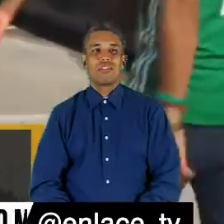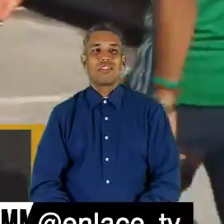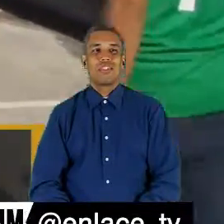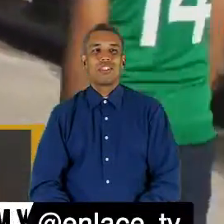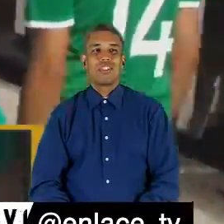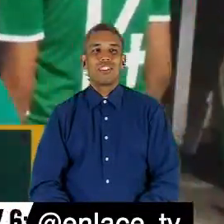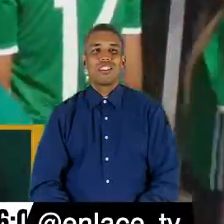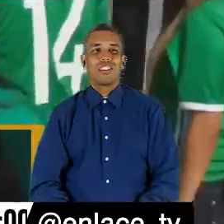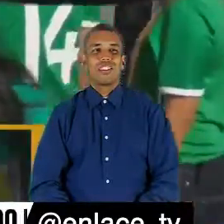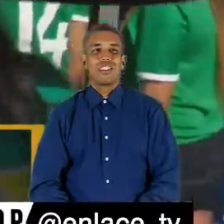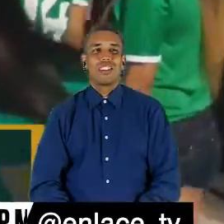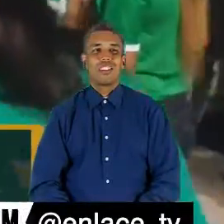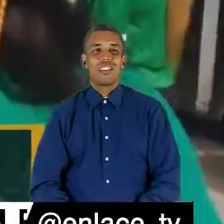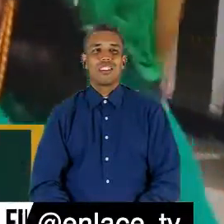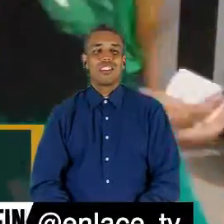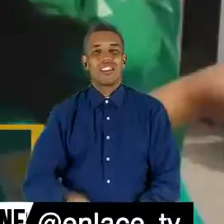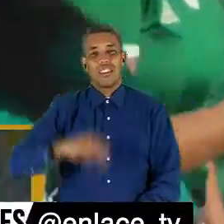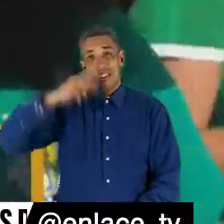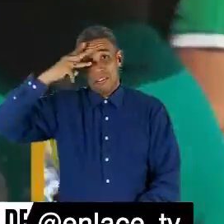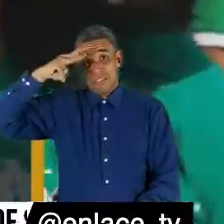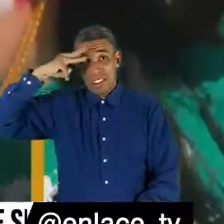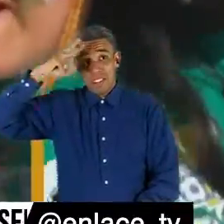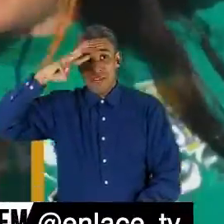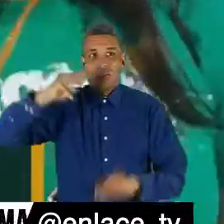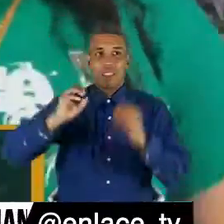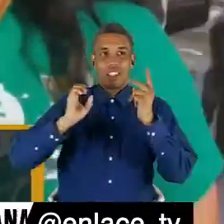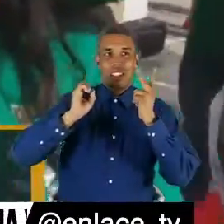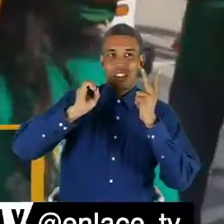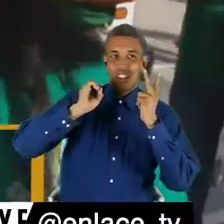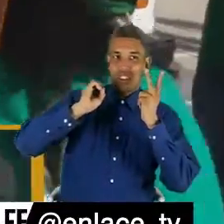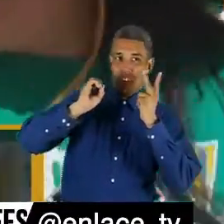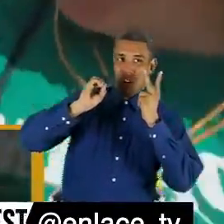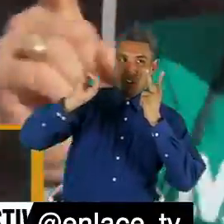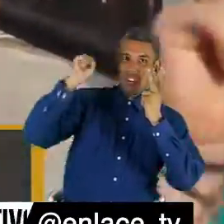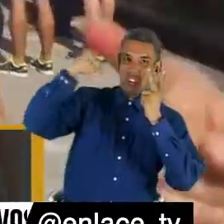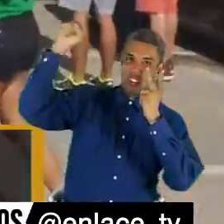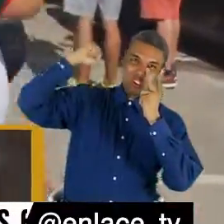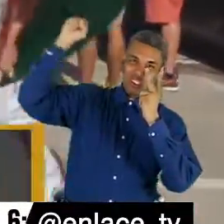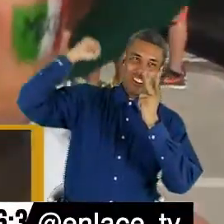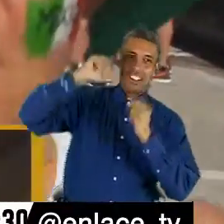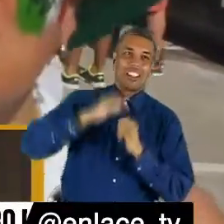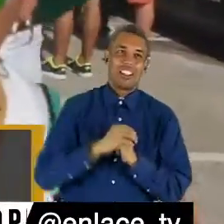Bueno, ¿cómo es el partido hoy? ¡México! 2-0, México.